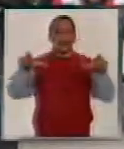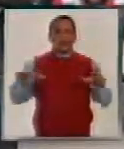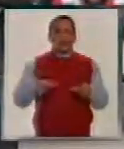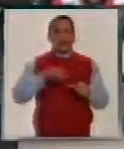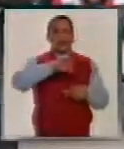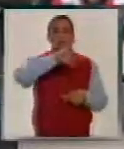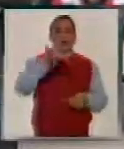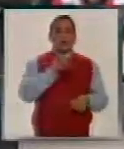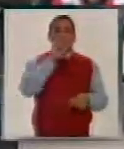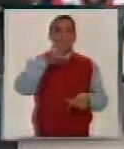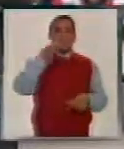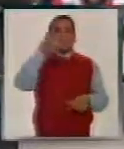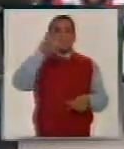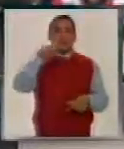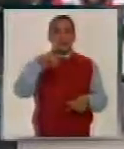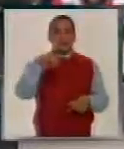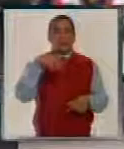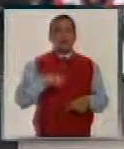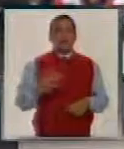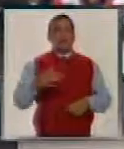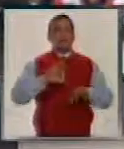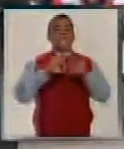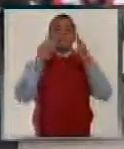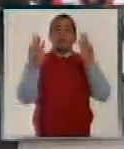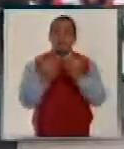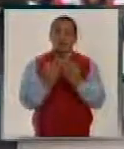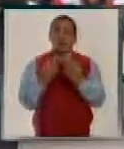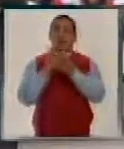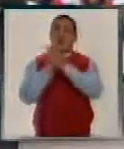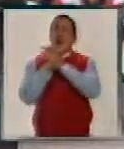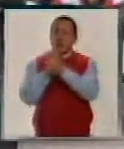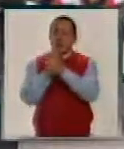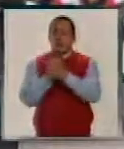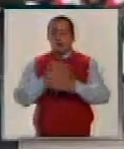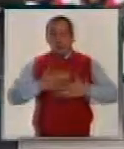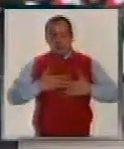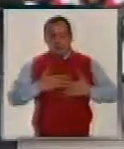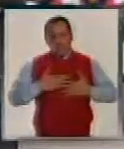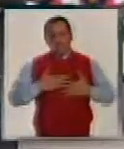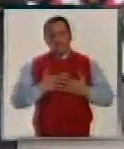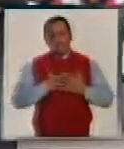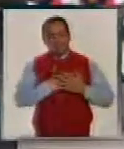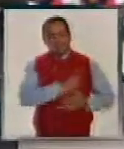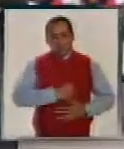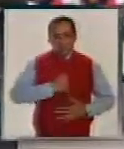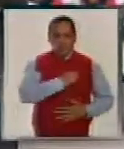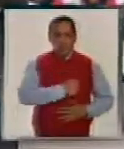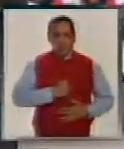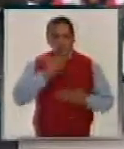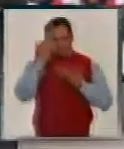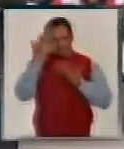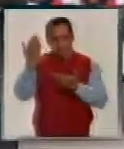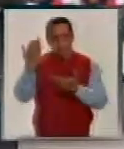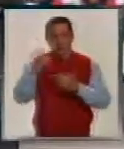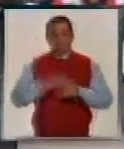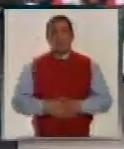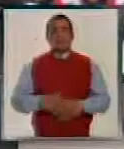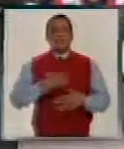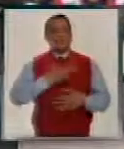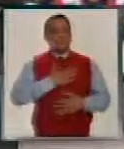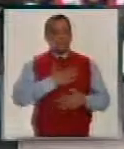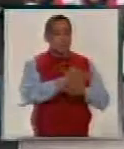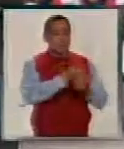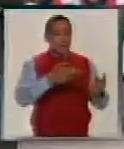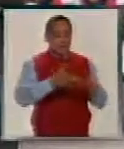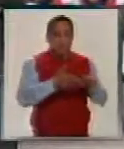de Junín. A sus familiares y amigos, mi más profundo pesar, y a ellos, mi respeto